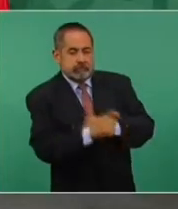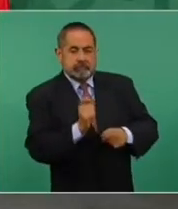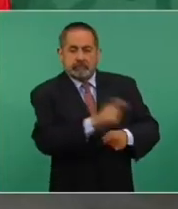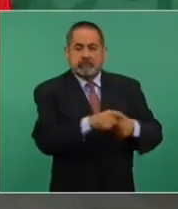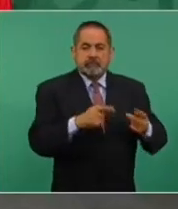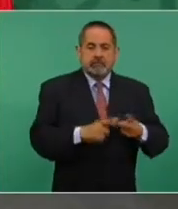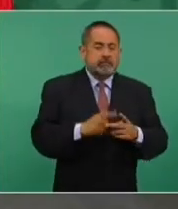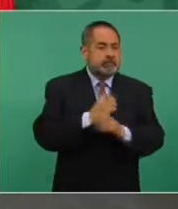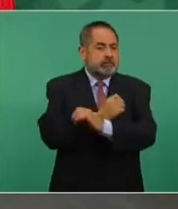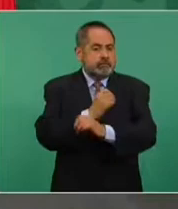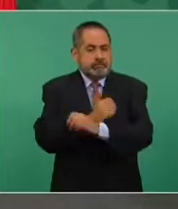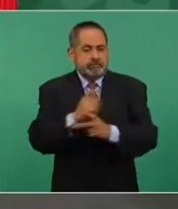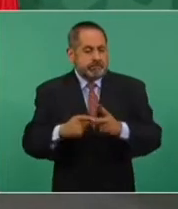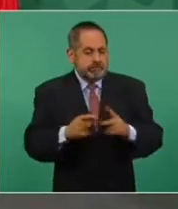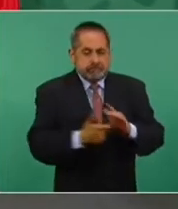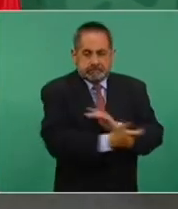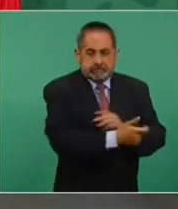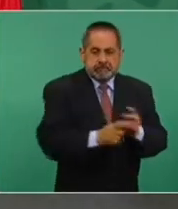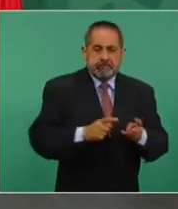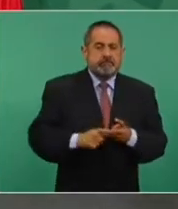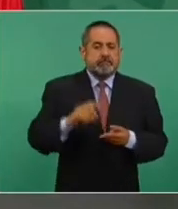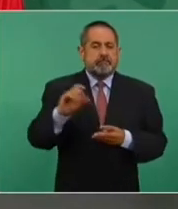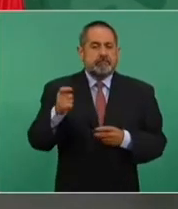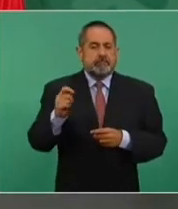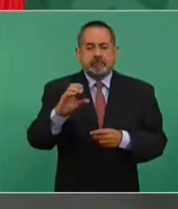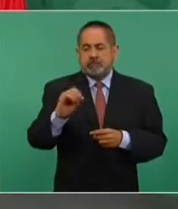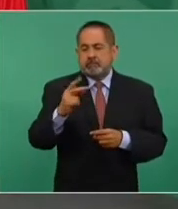de Oxxo, de Coppel,